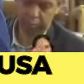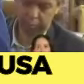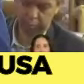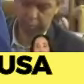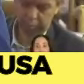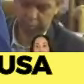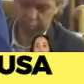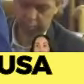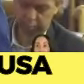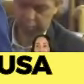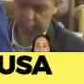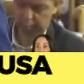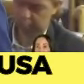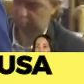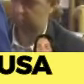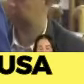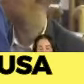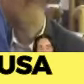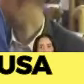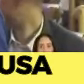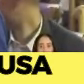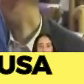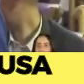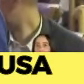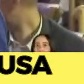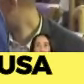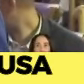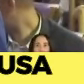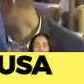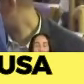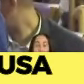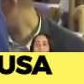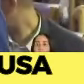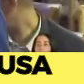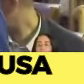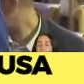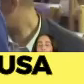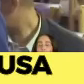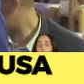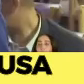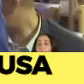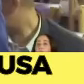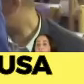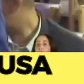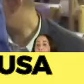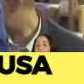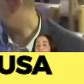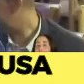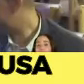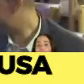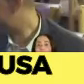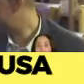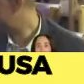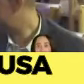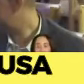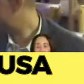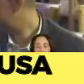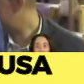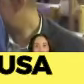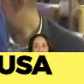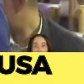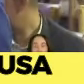el país, ya que hasta ahora no hemos tenido uno, solamente encargado de negocios, y no es lo mismo, no es la